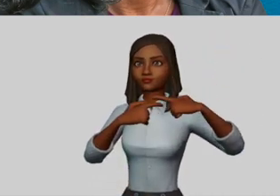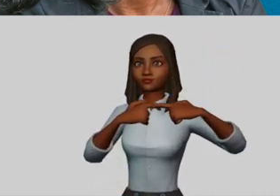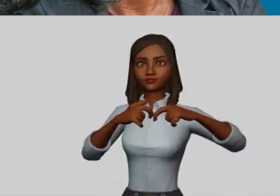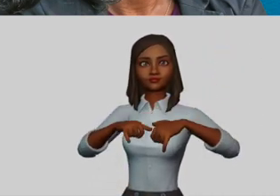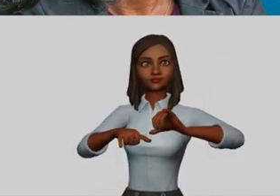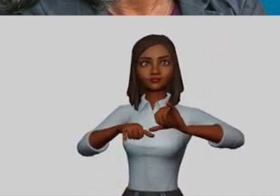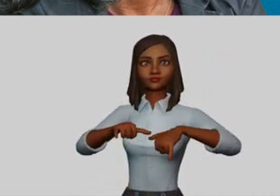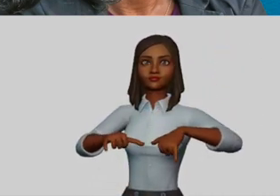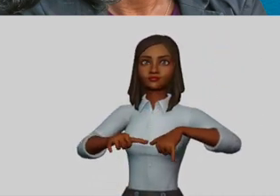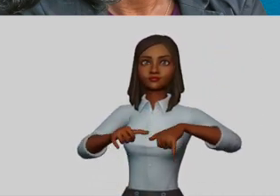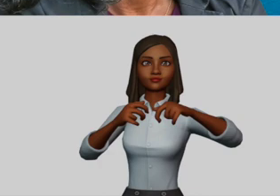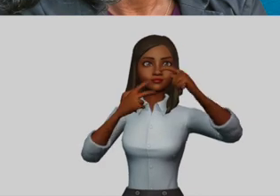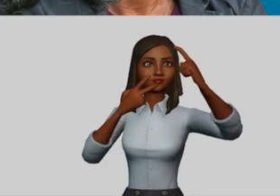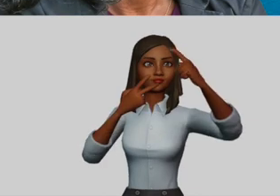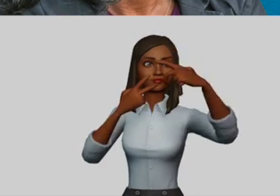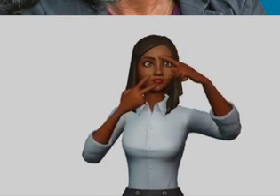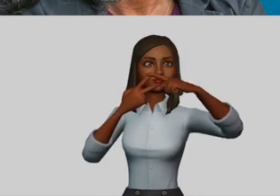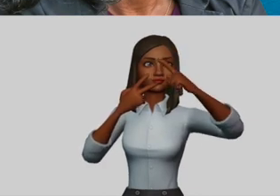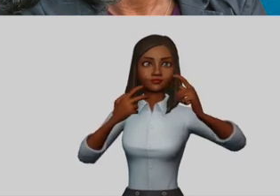tengamos part time,